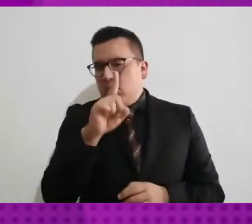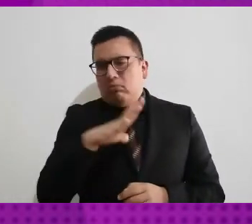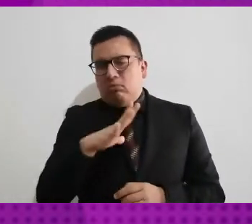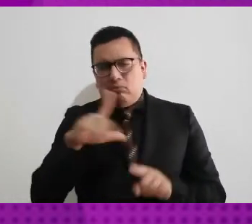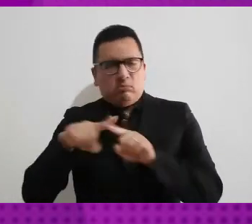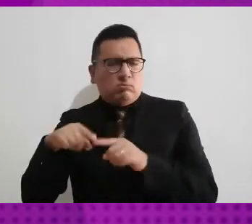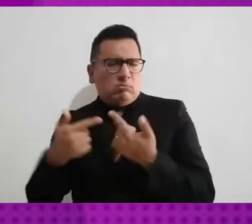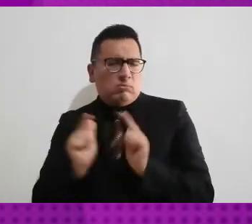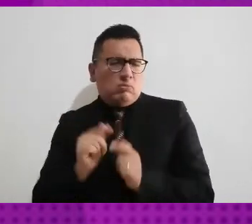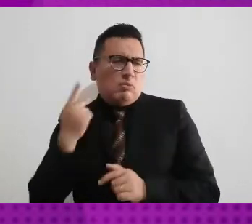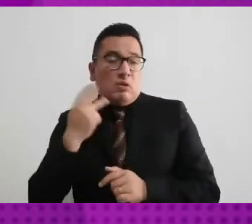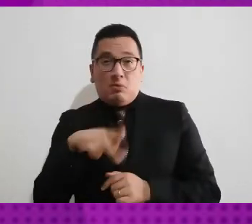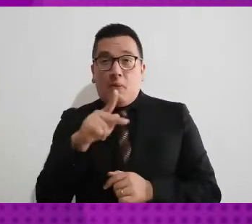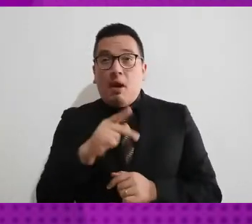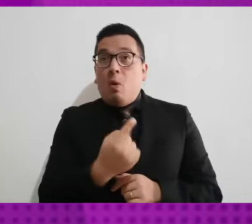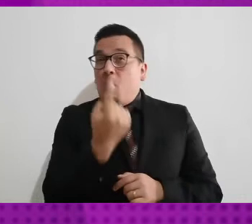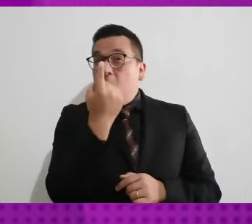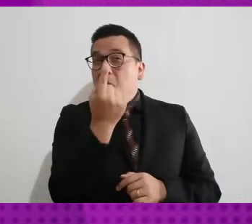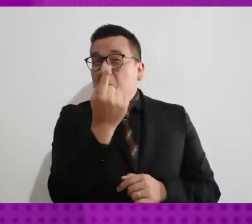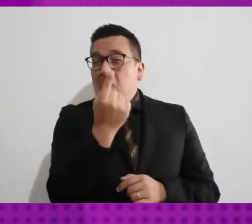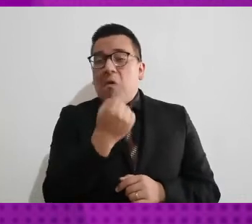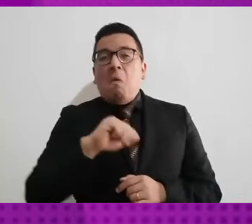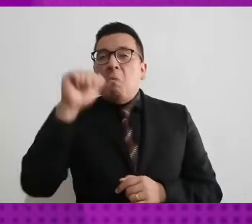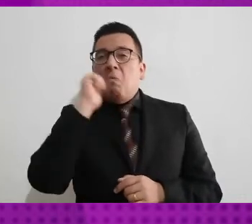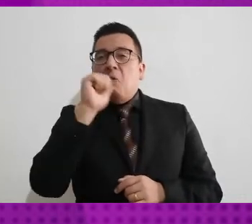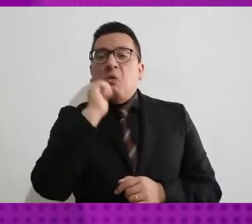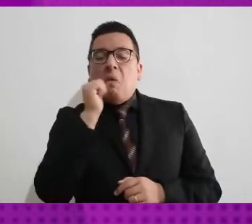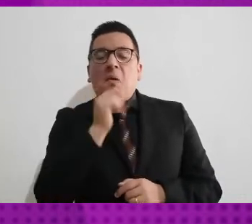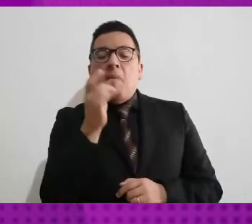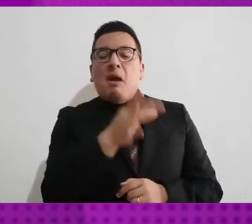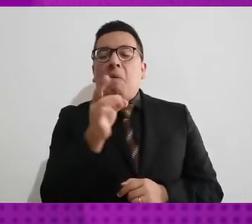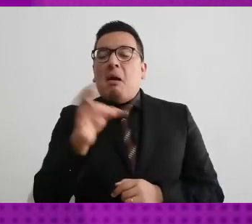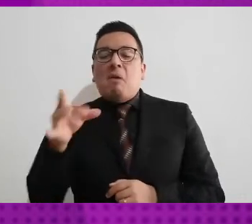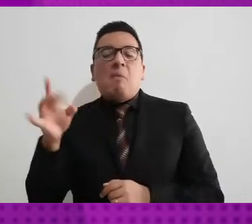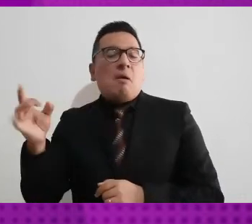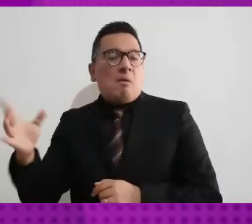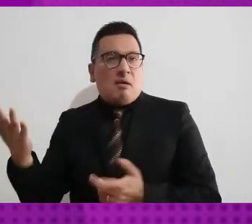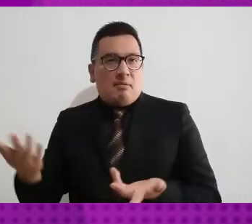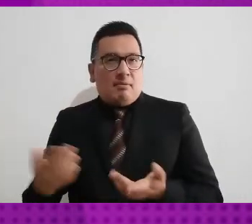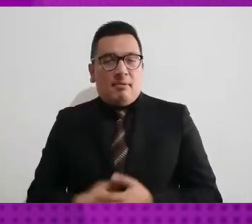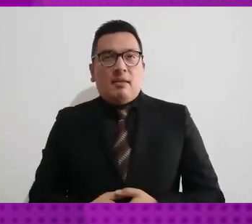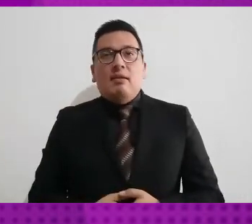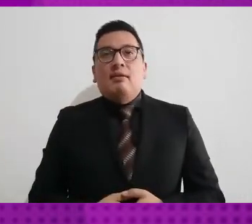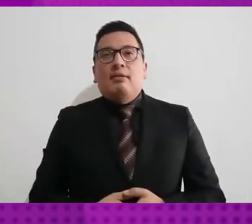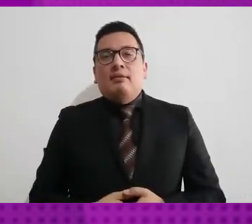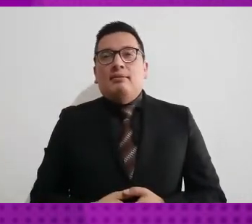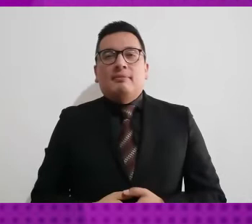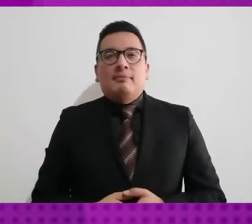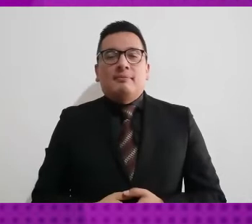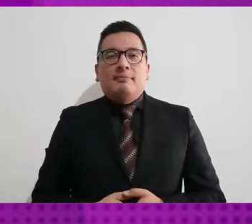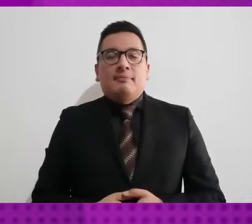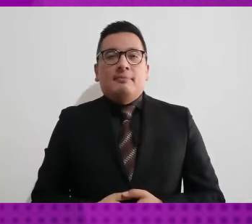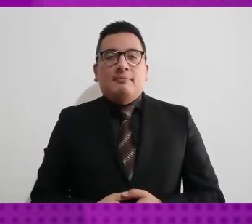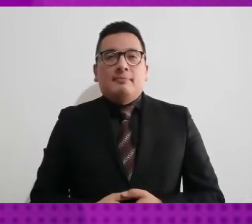más, habían varios, pero solo uno competía en condiciones reales de ganar. y ganaba